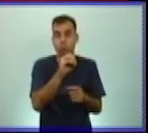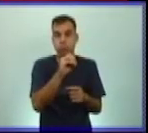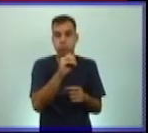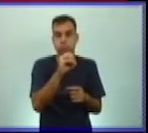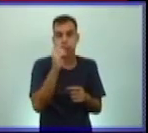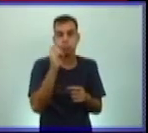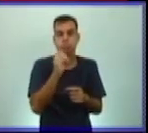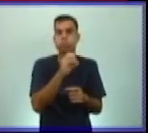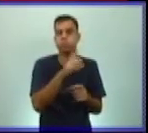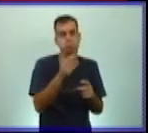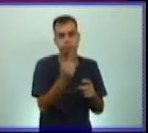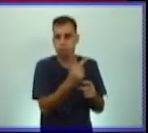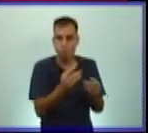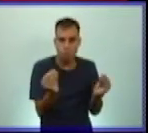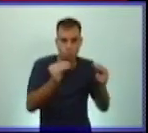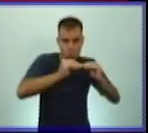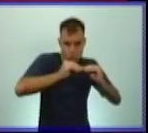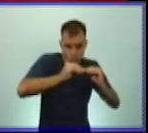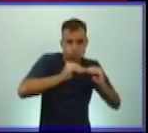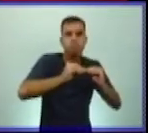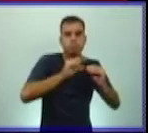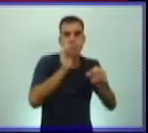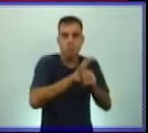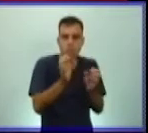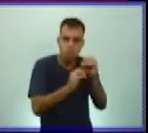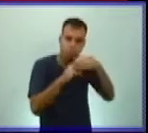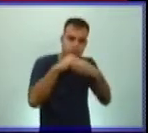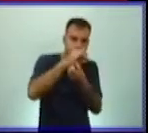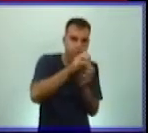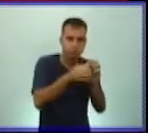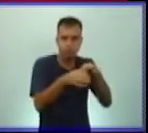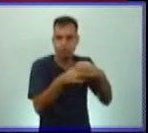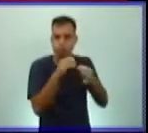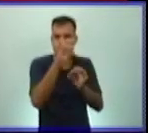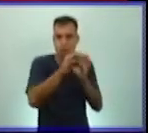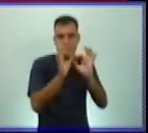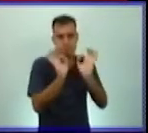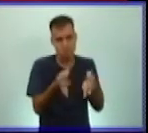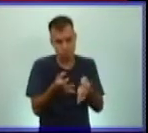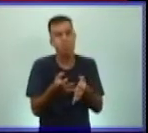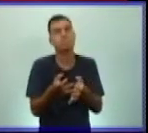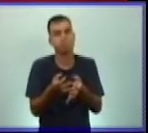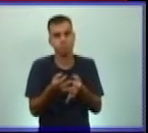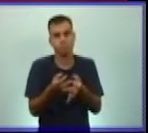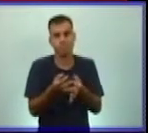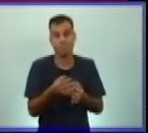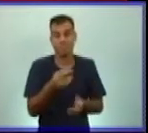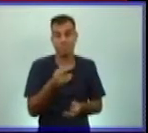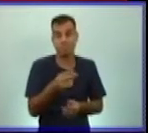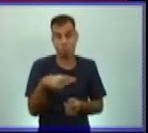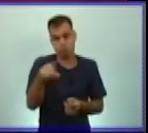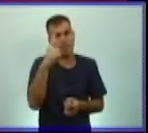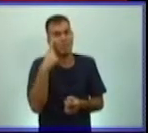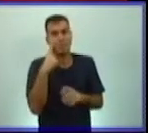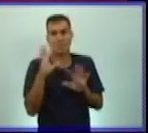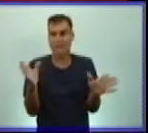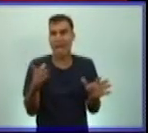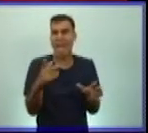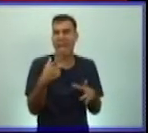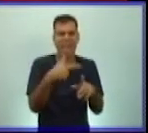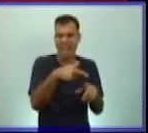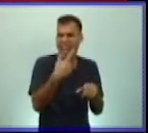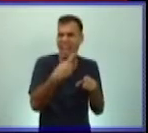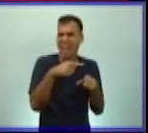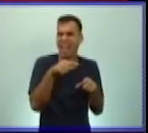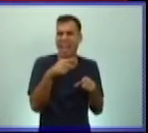hidrógeno que se agrupan formando estas moléculas de los hidrocarburos. Hidrocarburos ustedes lo conocen, por ejemplo, ustedes conocen la